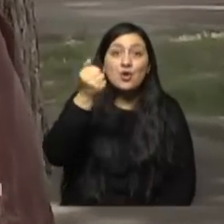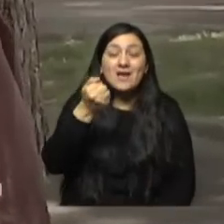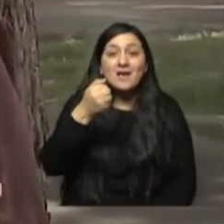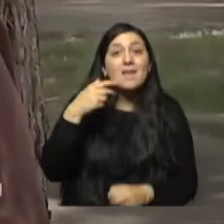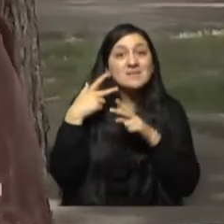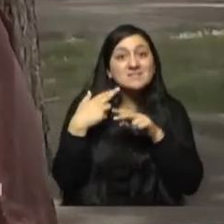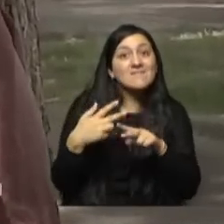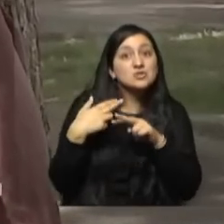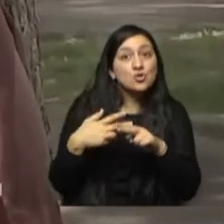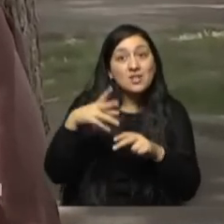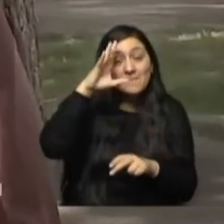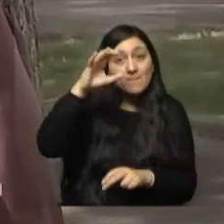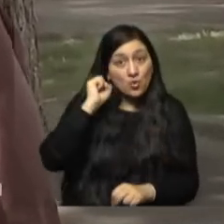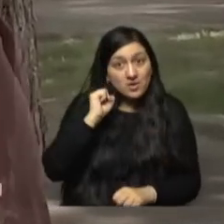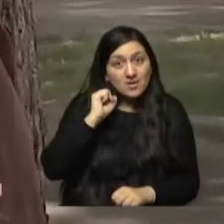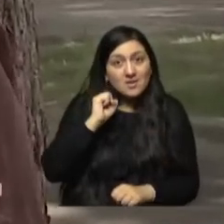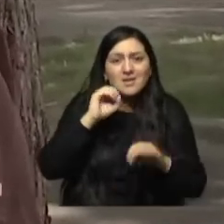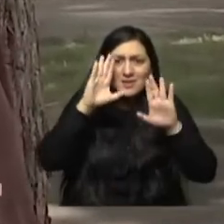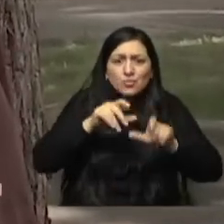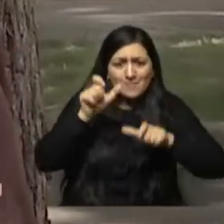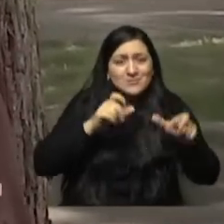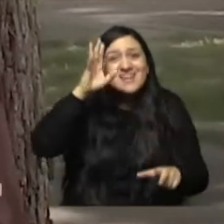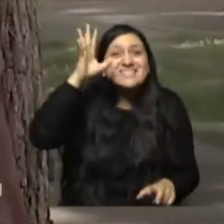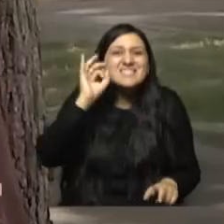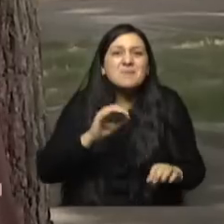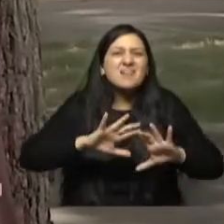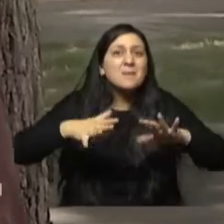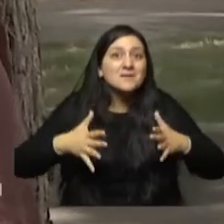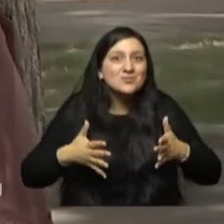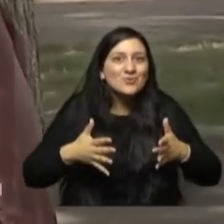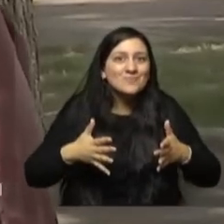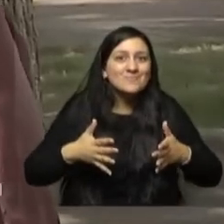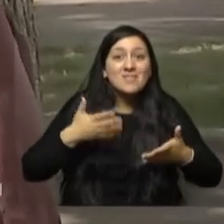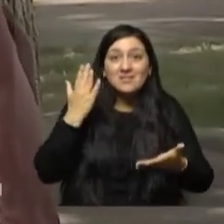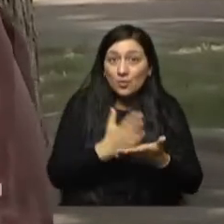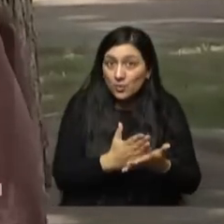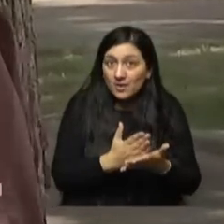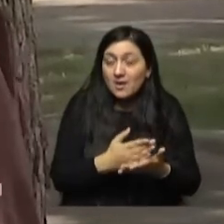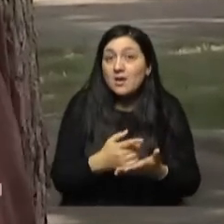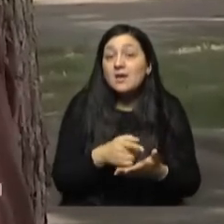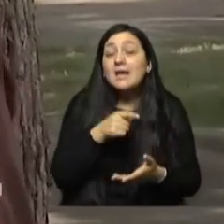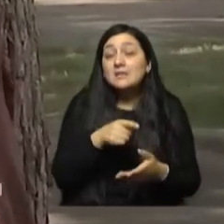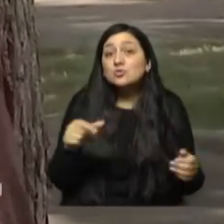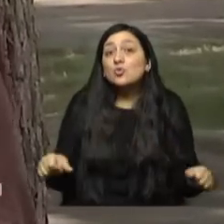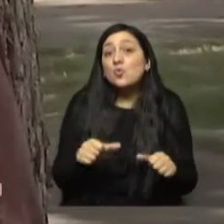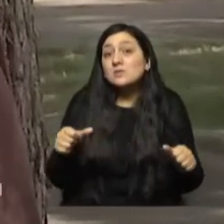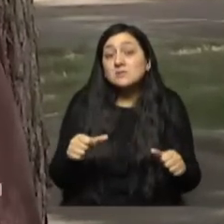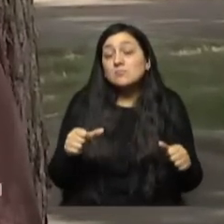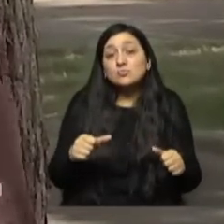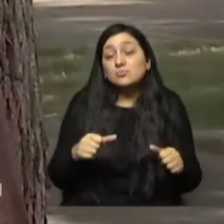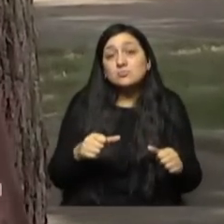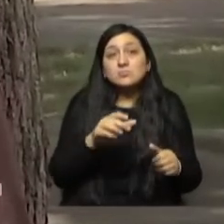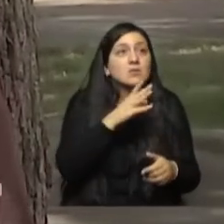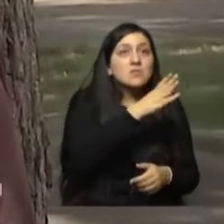preservación de la memoria y tratar de que todo el mundo sepa qué fue lo que ocurrió. Eso lo hacemos, lo veníamos haciendo en